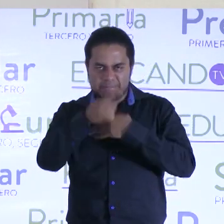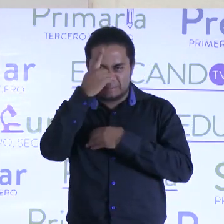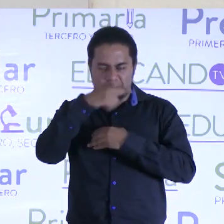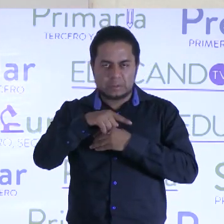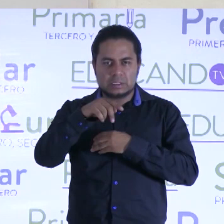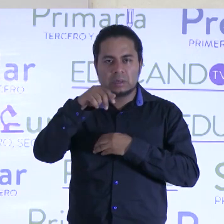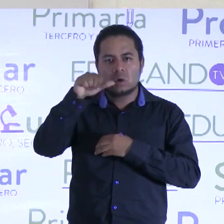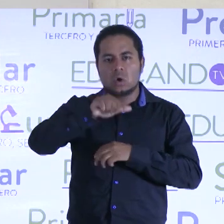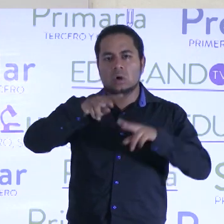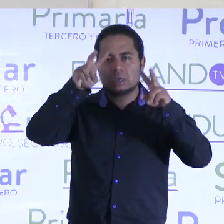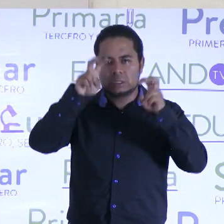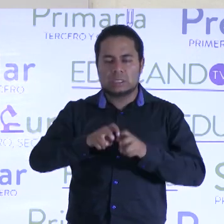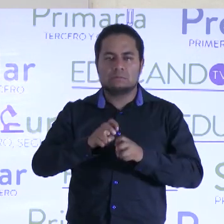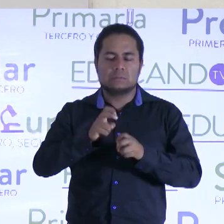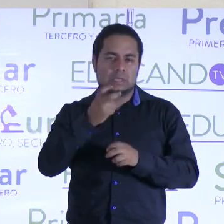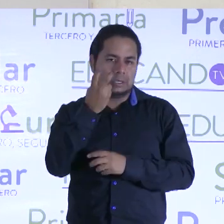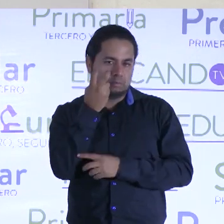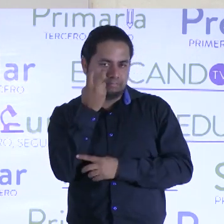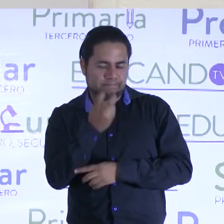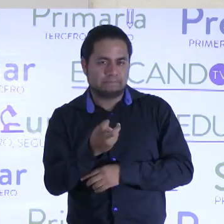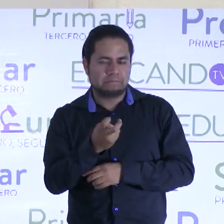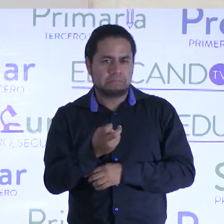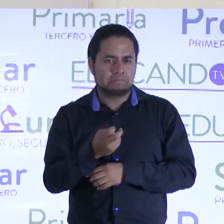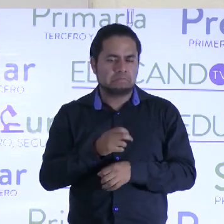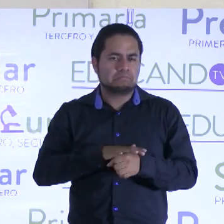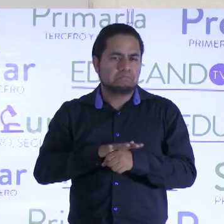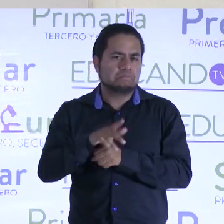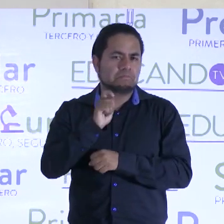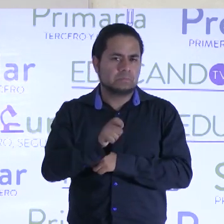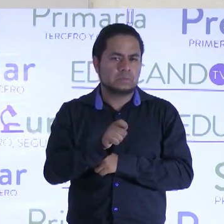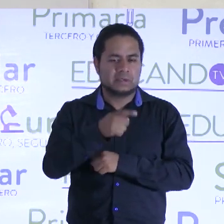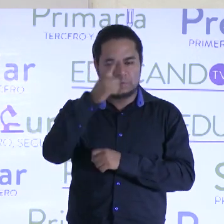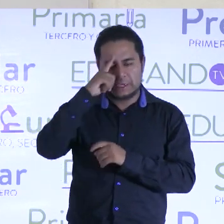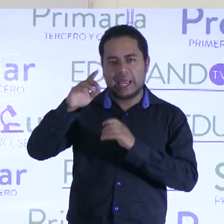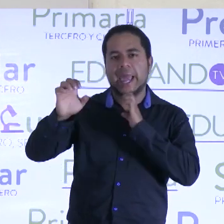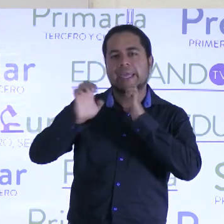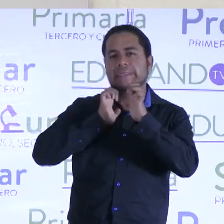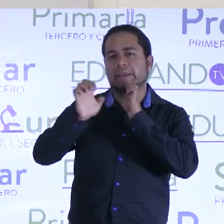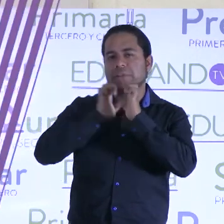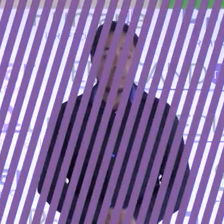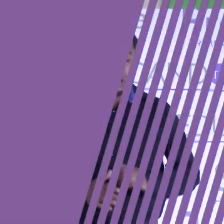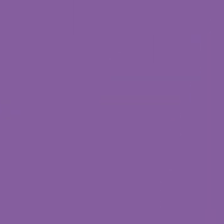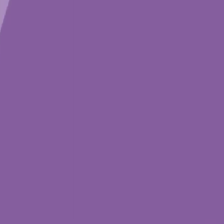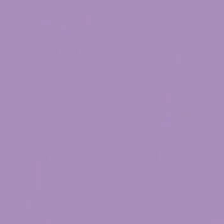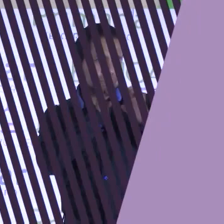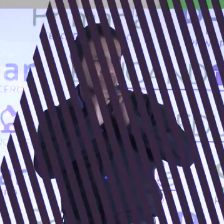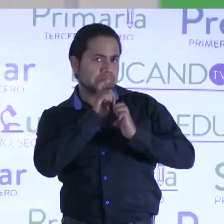lleno a nuestro tema del día de hoy, el cual es la entrevista.